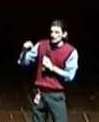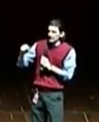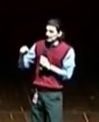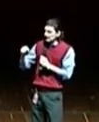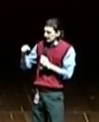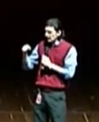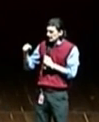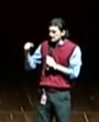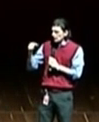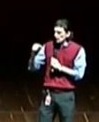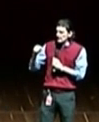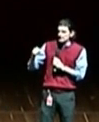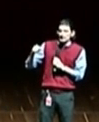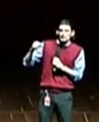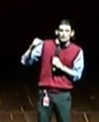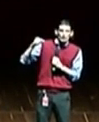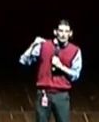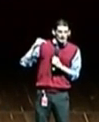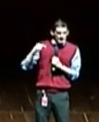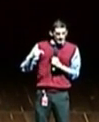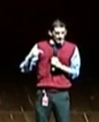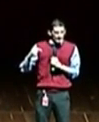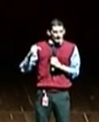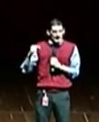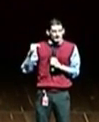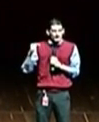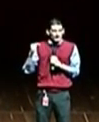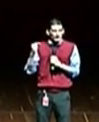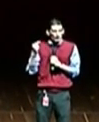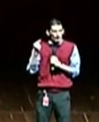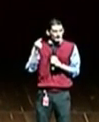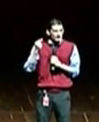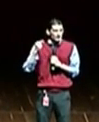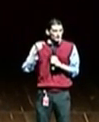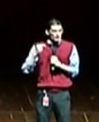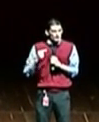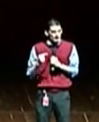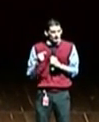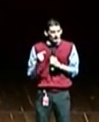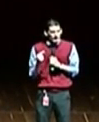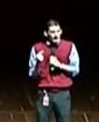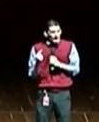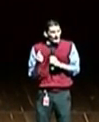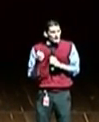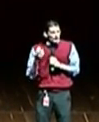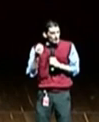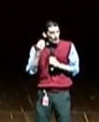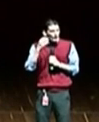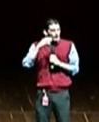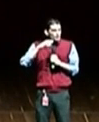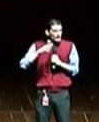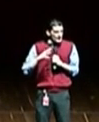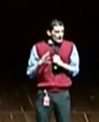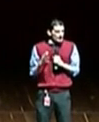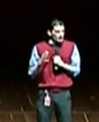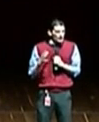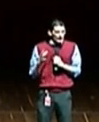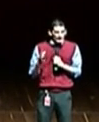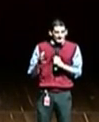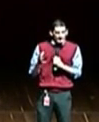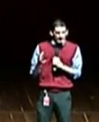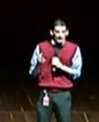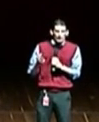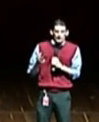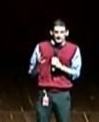a escoger la carrera que están comenzando, que ya llevan adelante o que están cursando? Y sobre todo, ¿qué los fue llevando